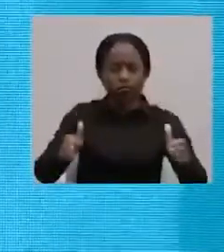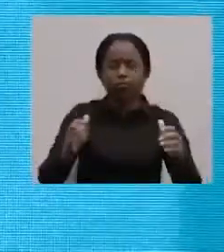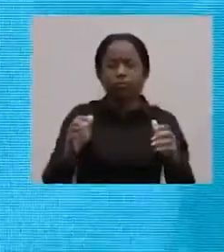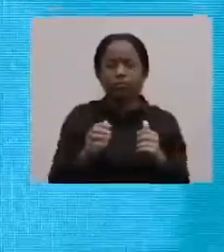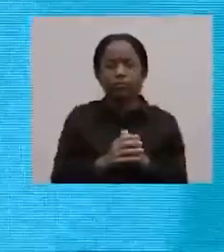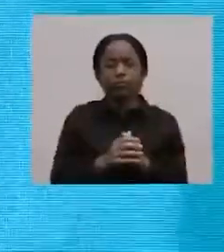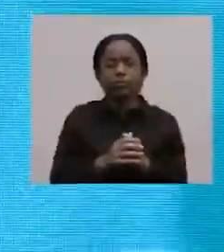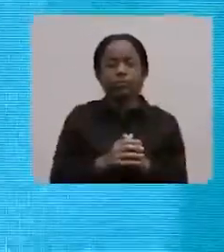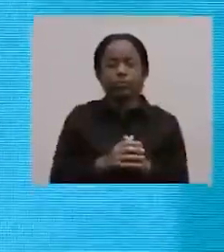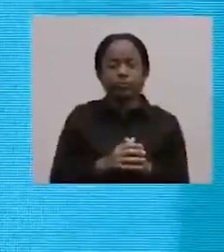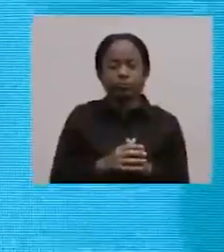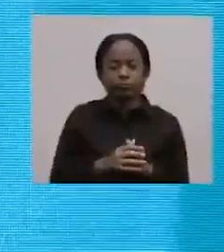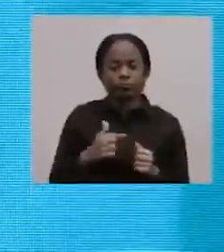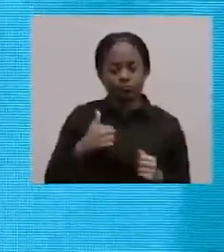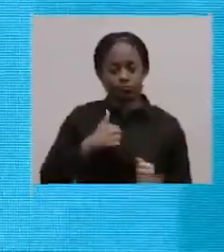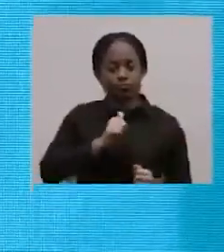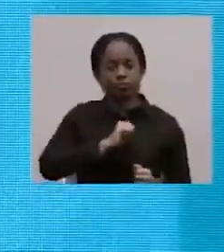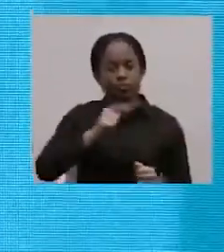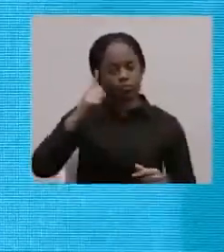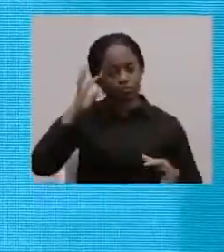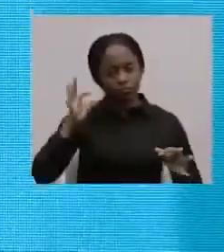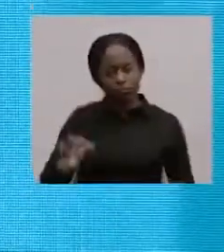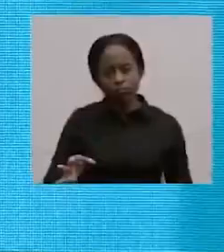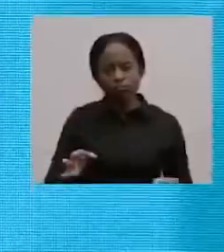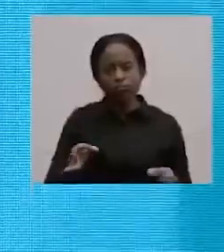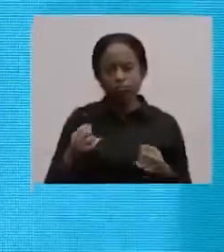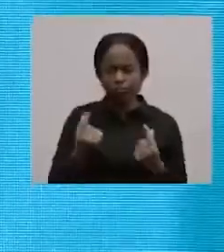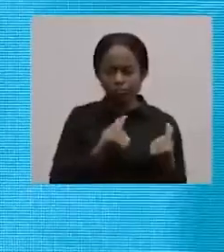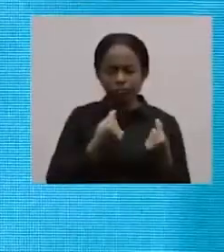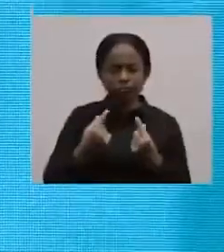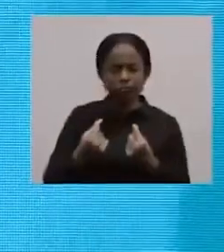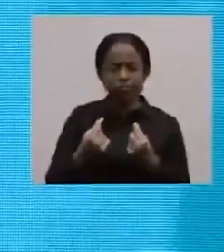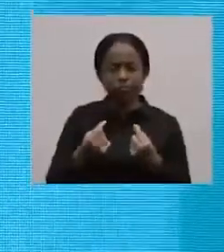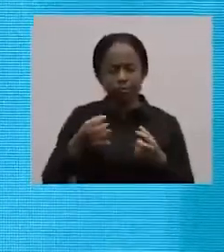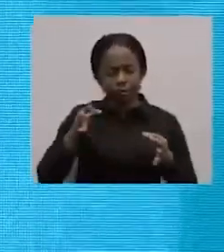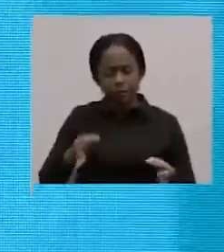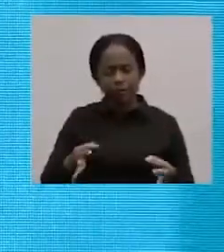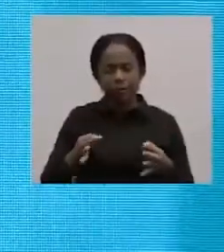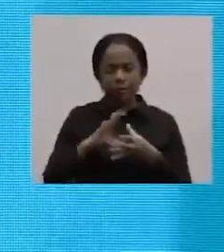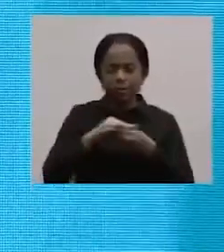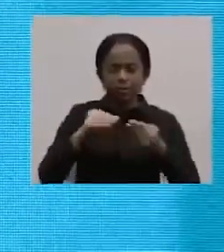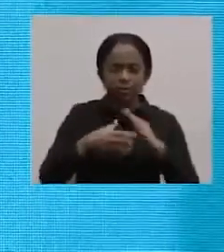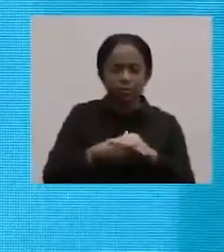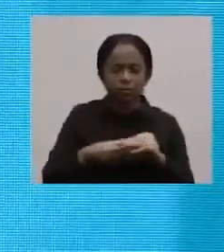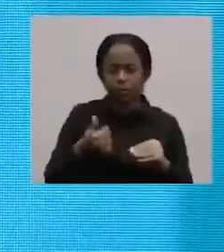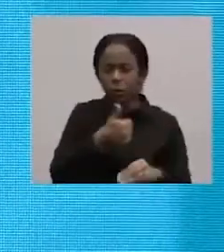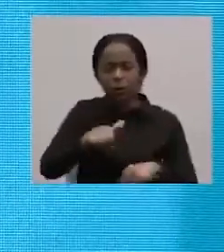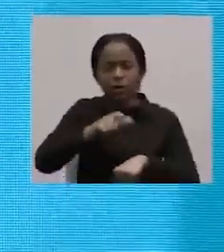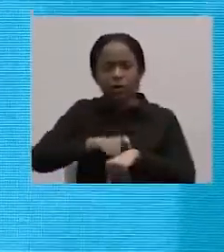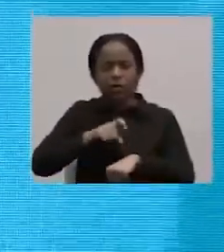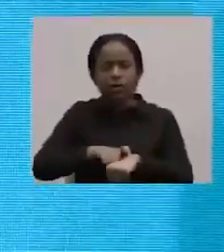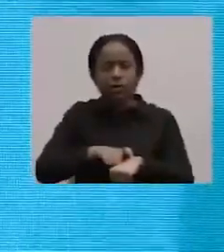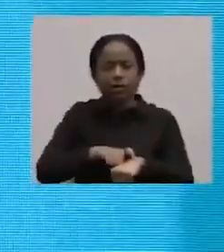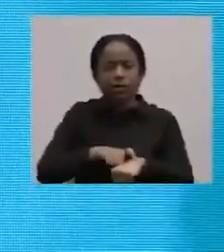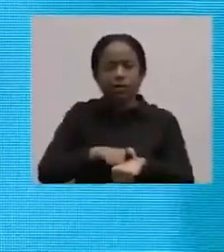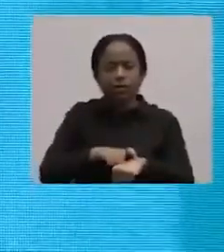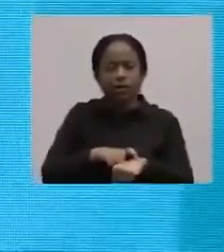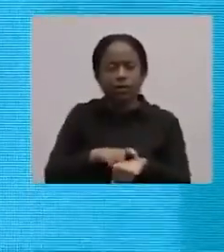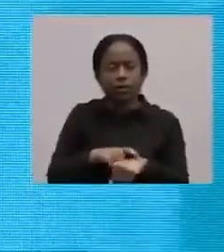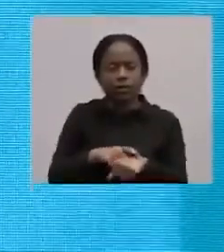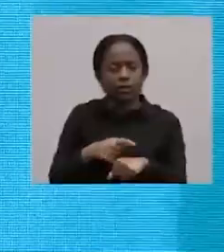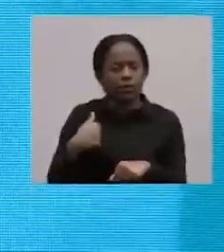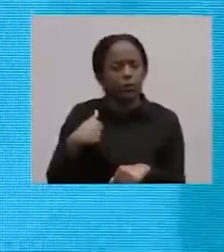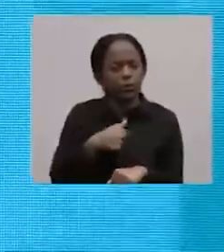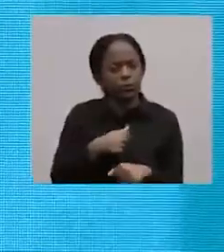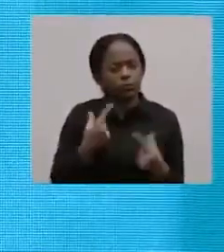libertad de expresión que nos permite decidir en un momento determinado qué